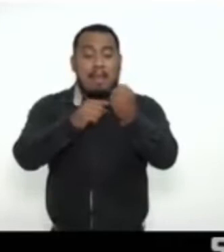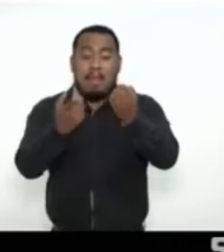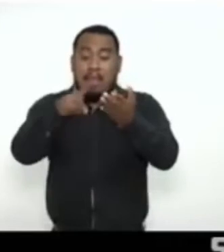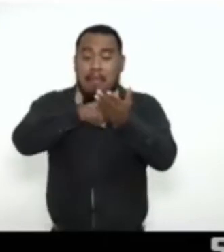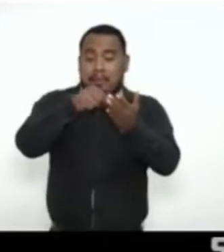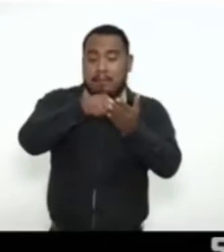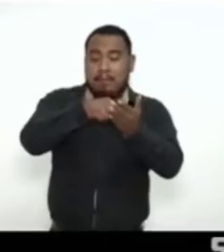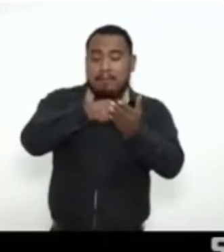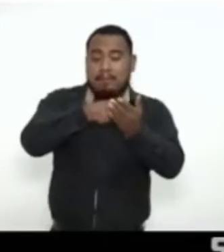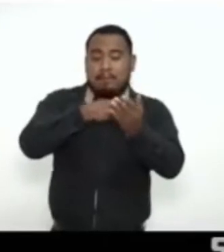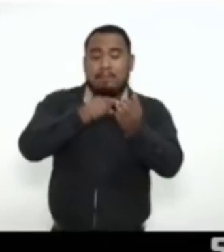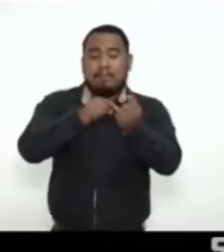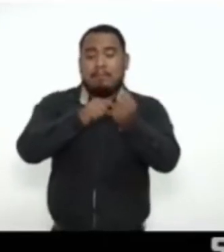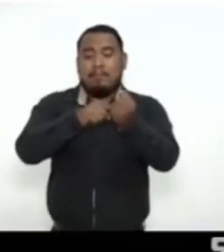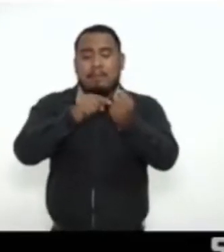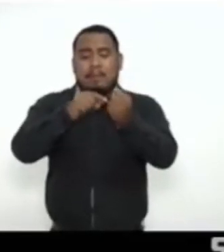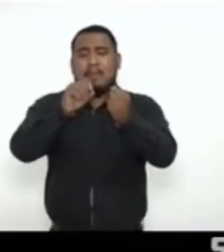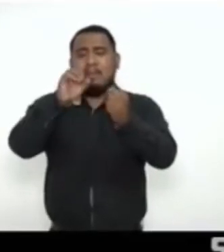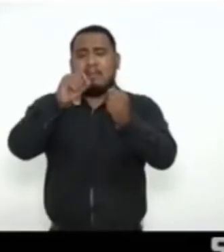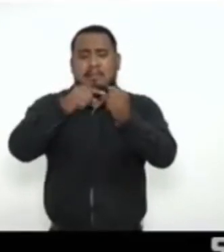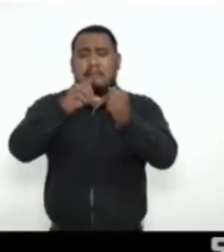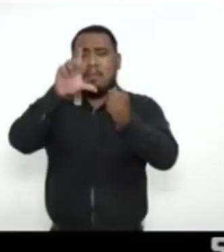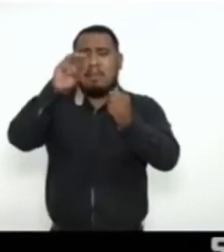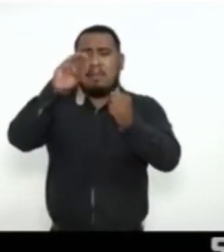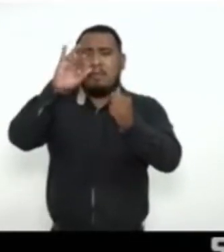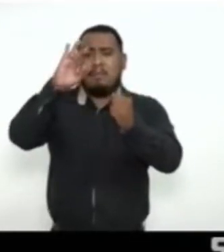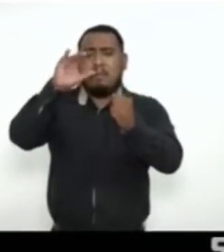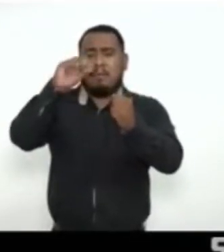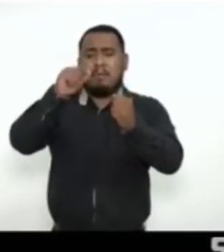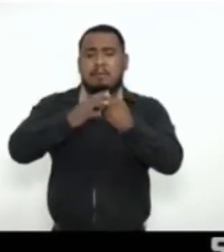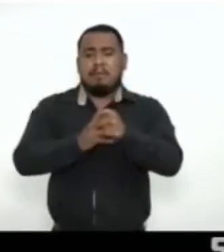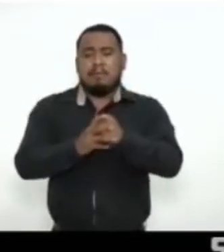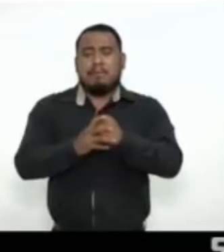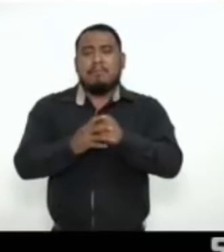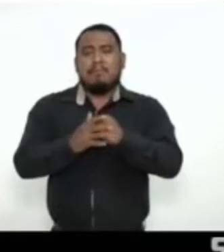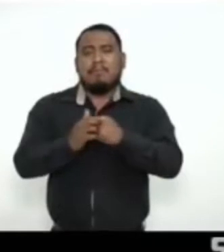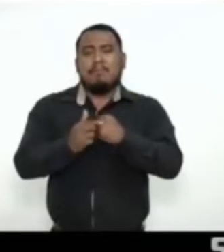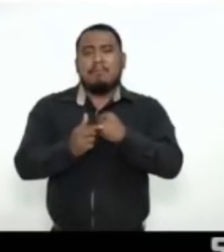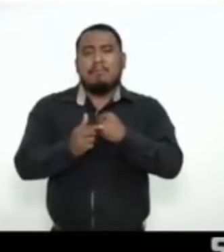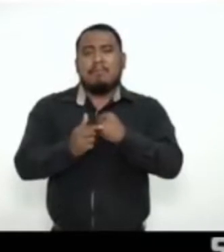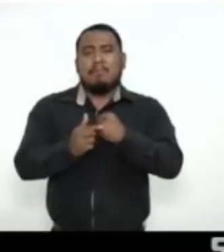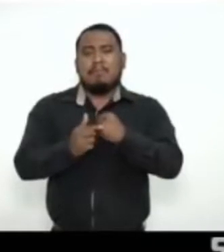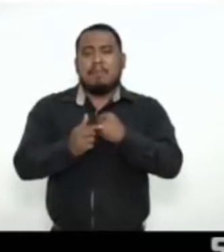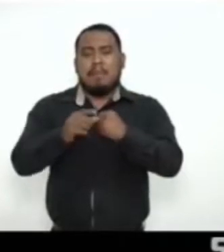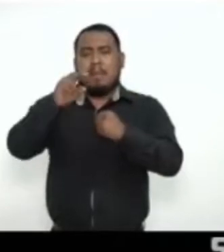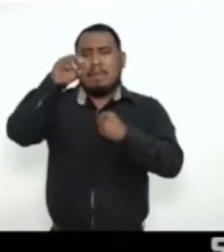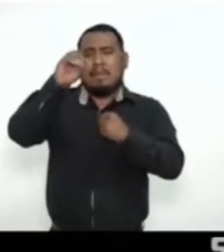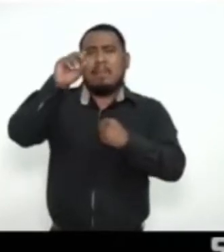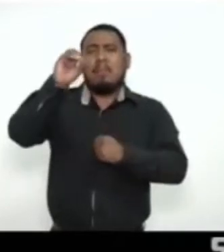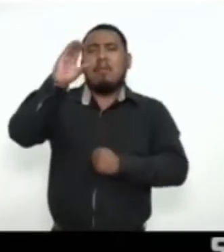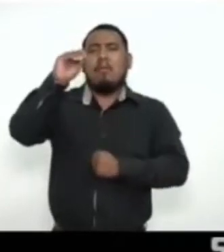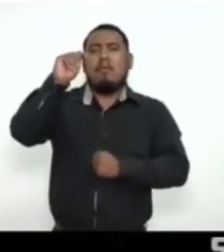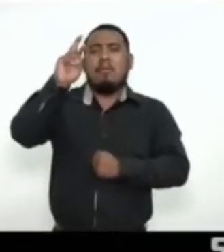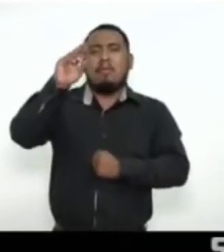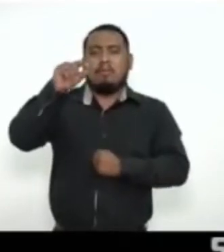de nuestra mano está el cerebro límbico, y esta parte de aquí será el neocórtex, el